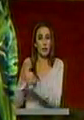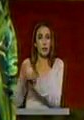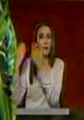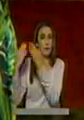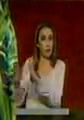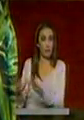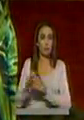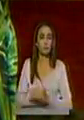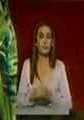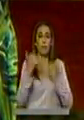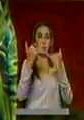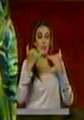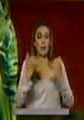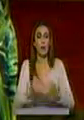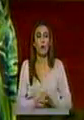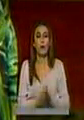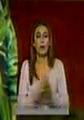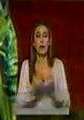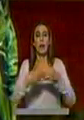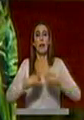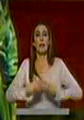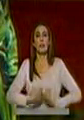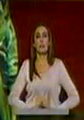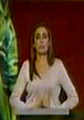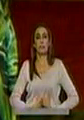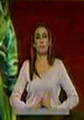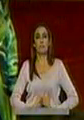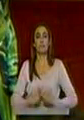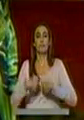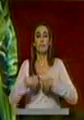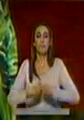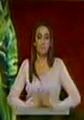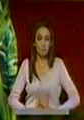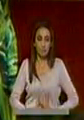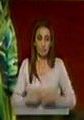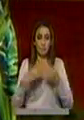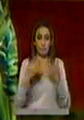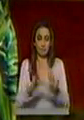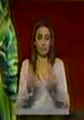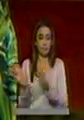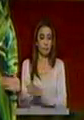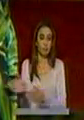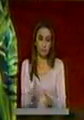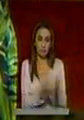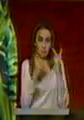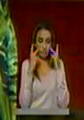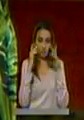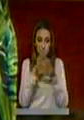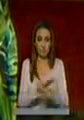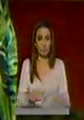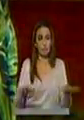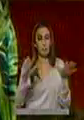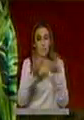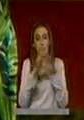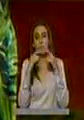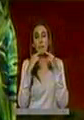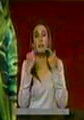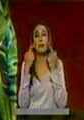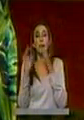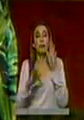y necesitan recorrer. Claro, en este caso, sí. Este programa estamos incentivando para que hagan los préstamos quirografarios de